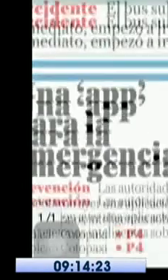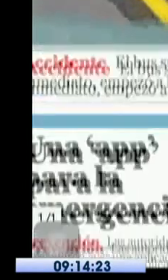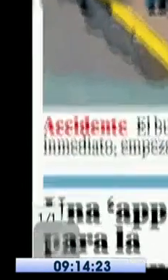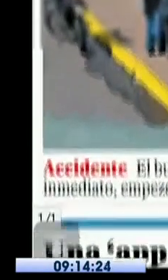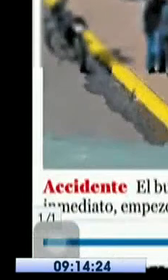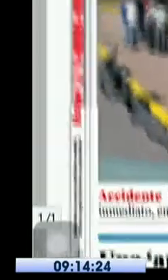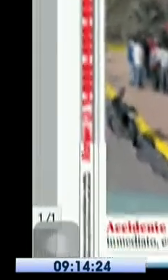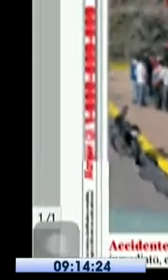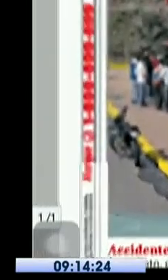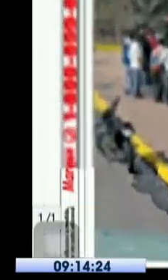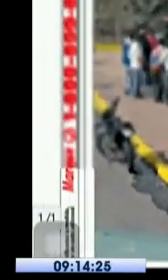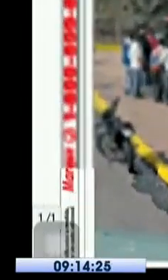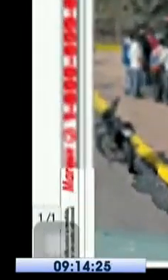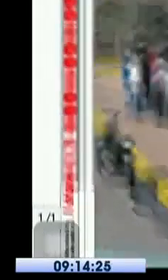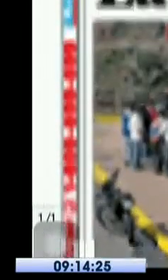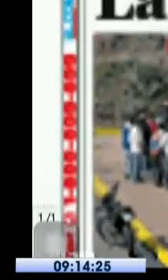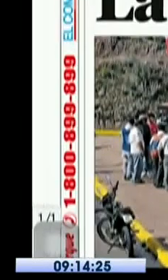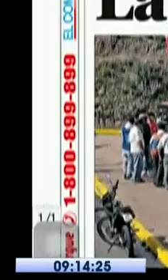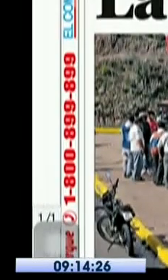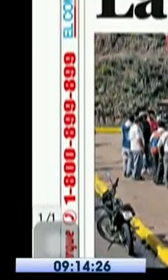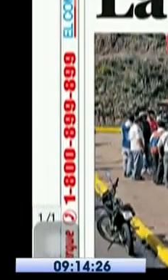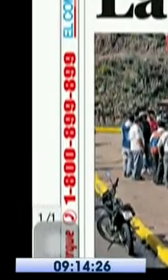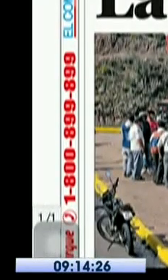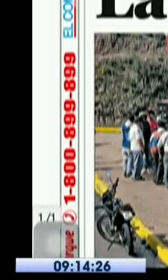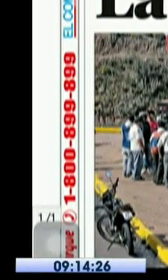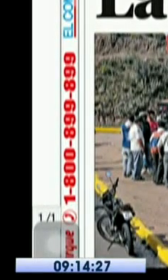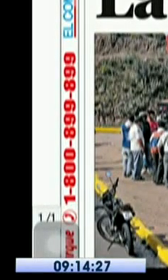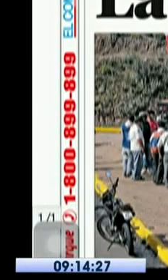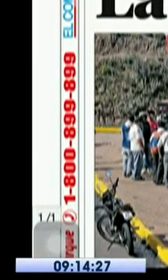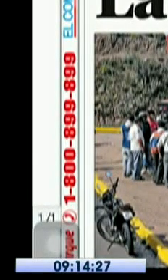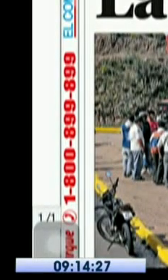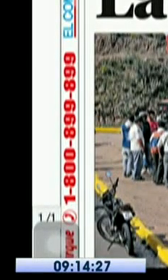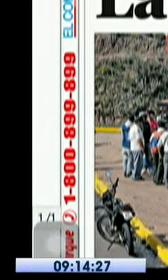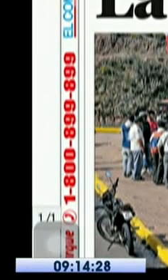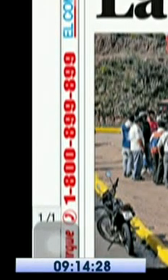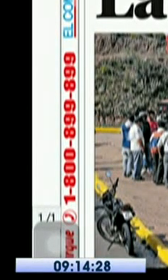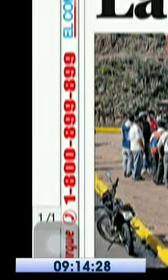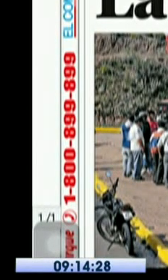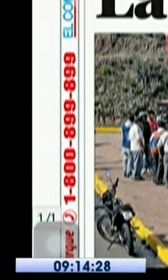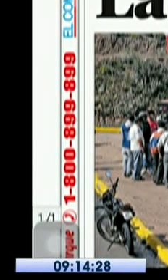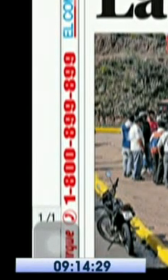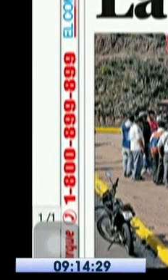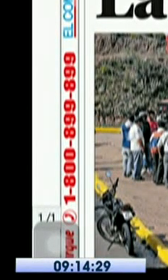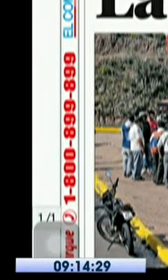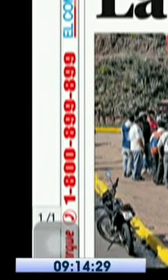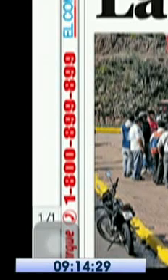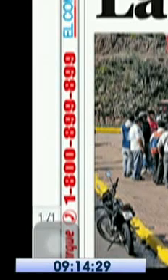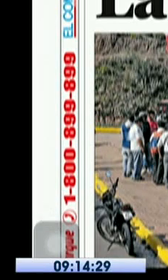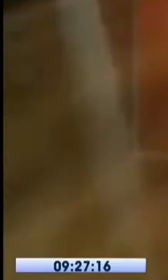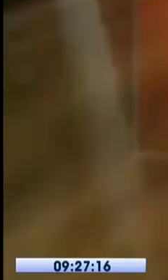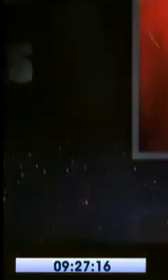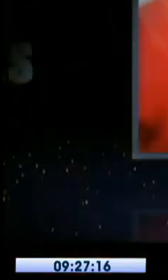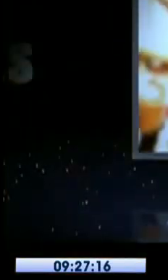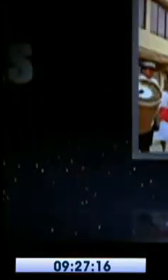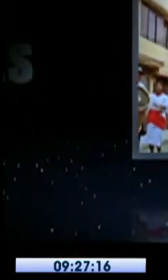el pastel de camote, ¿ah? Esto titula Últimas Noticias, el diario de Quito, pídalo a su voceador.